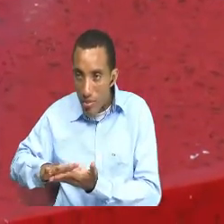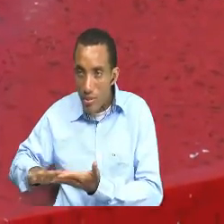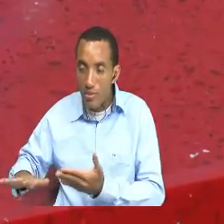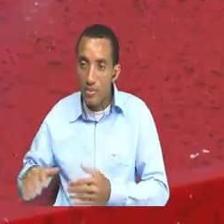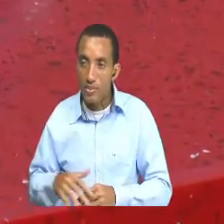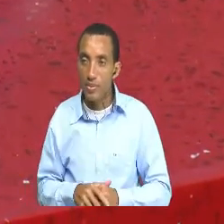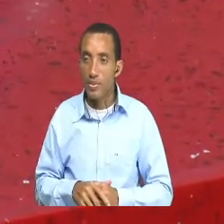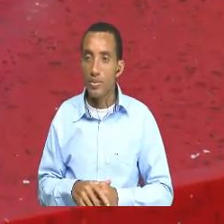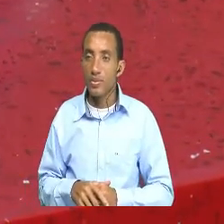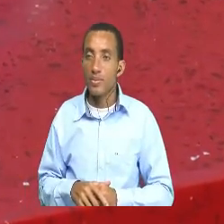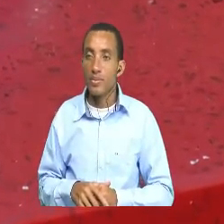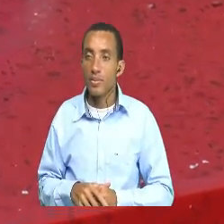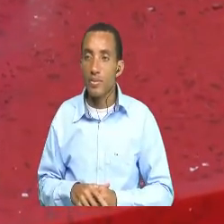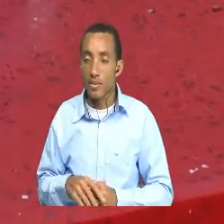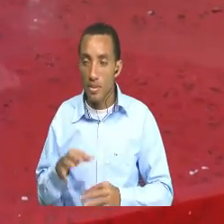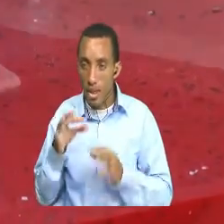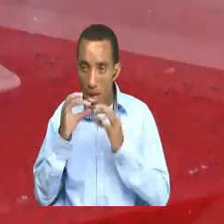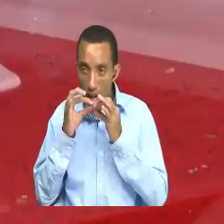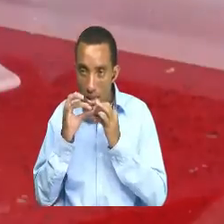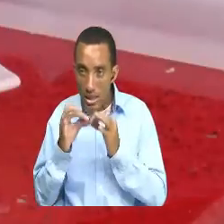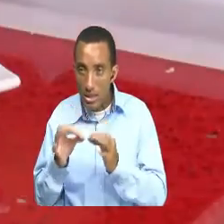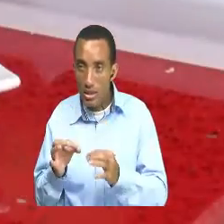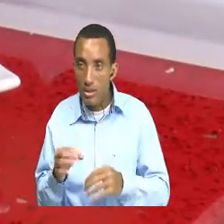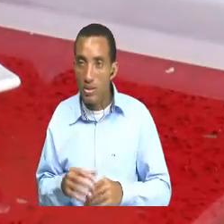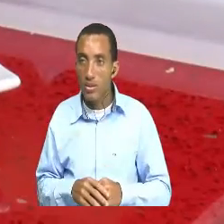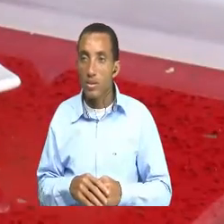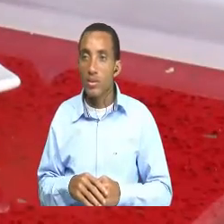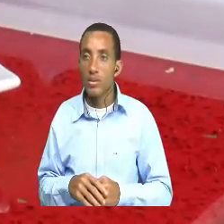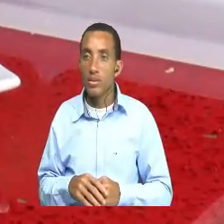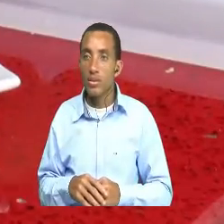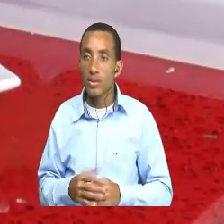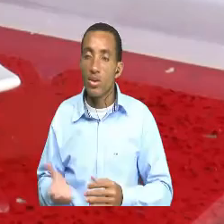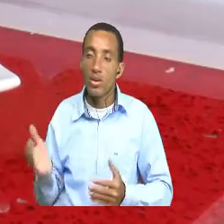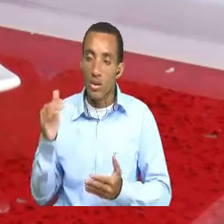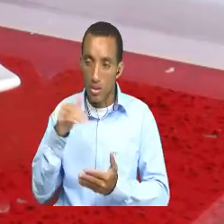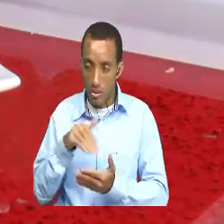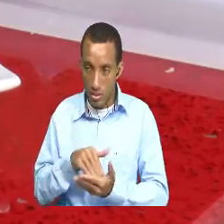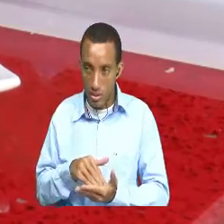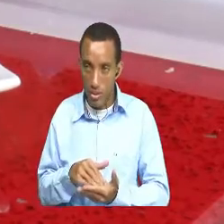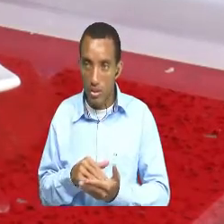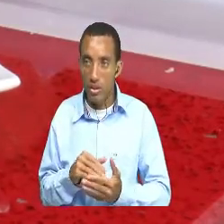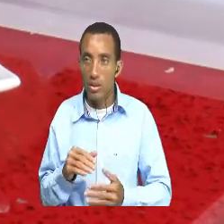llegamos nuestro queso vuelve el tomate